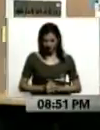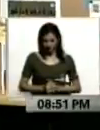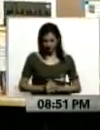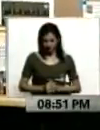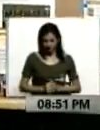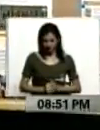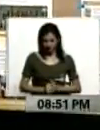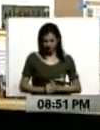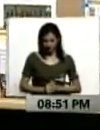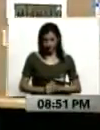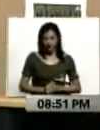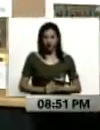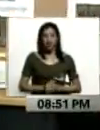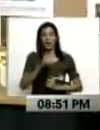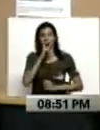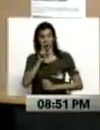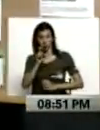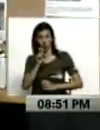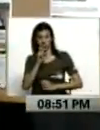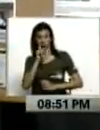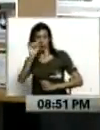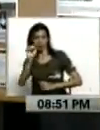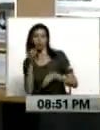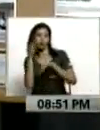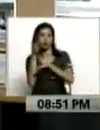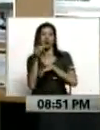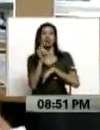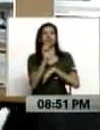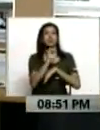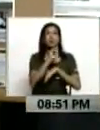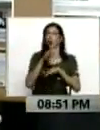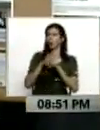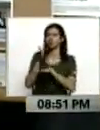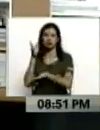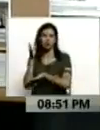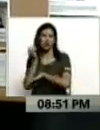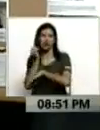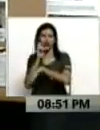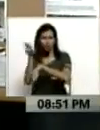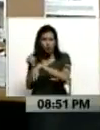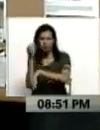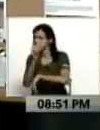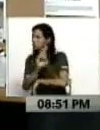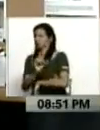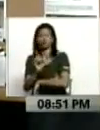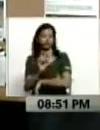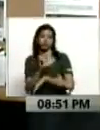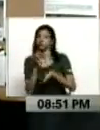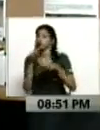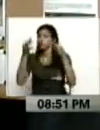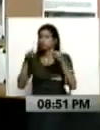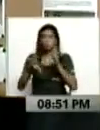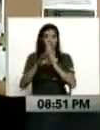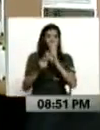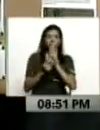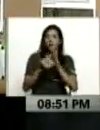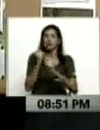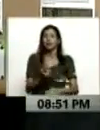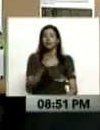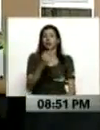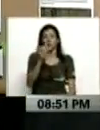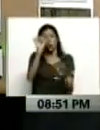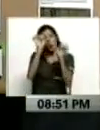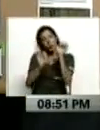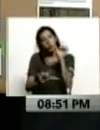computadora bueno Nicolás fue para allá para la para el tcj porque Nicolás no iba a entrar en desacato verad quien está en desacato son ellos la Constitución